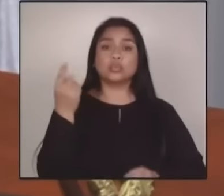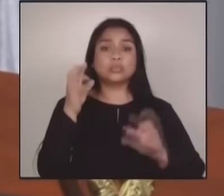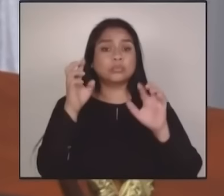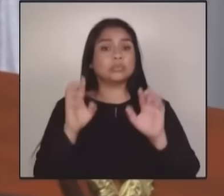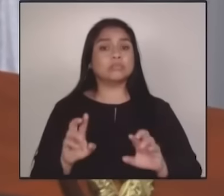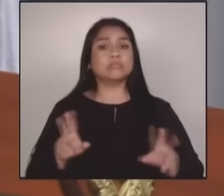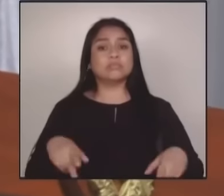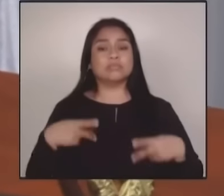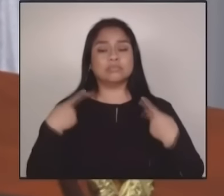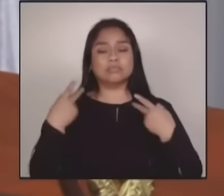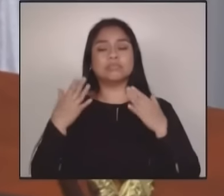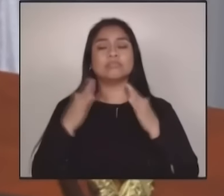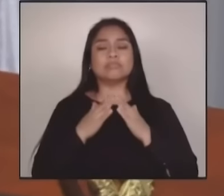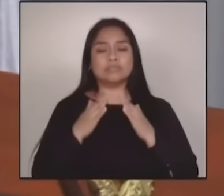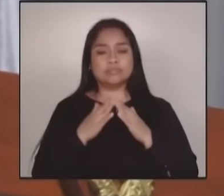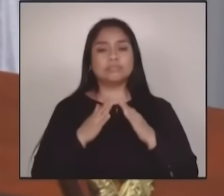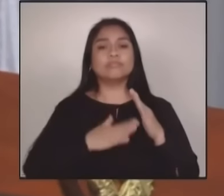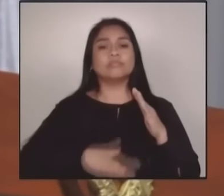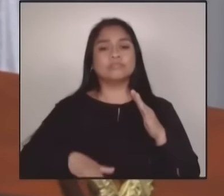nuestros hogares.